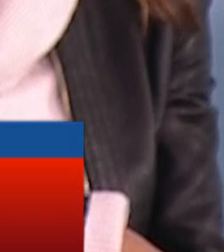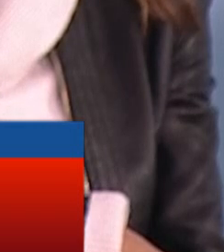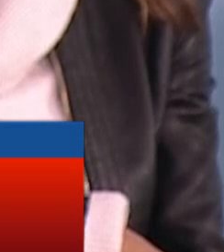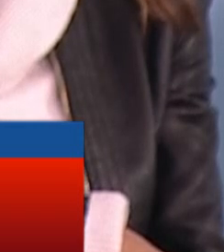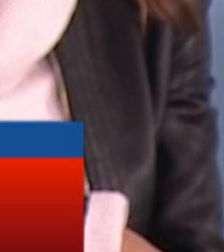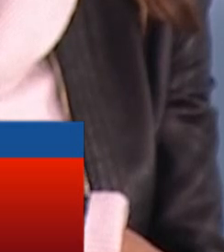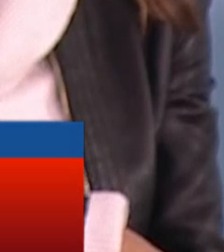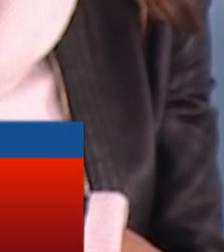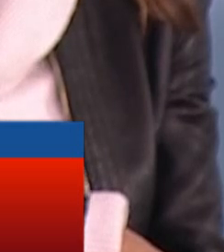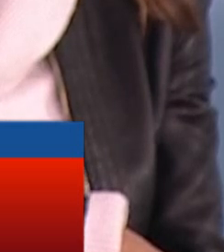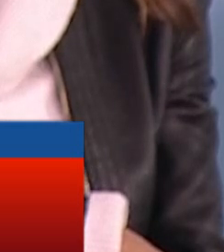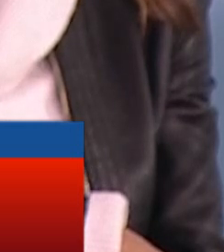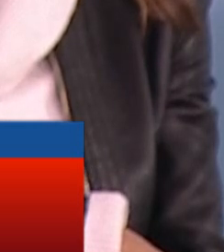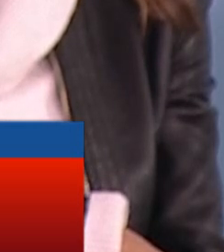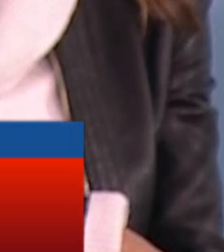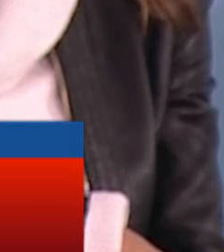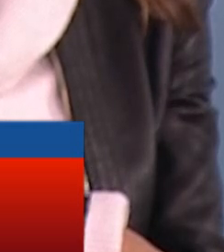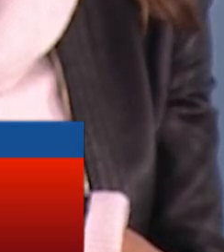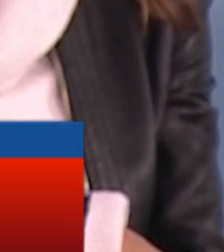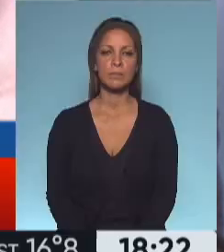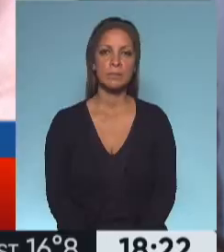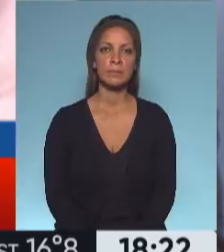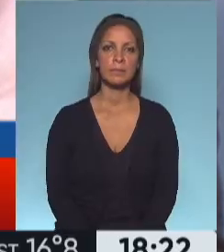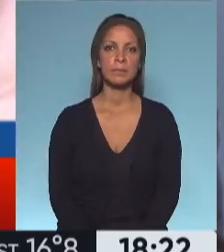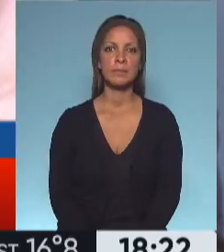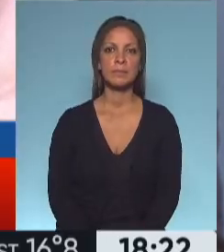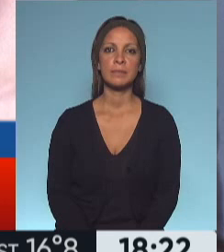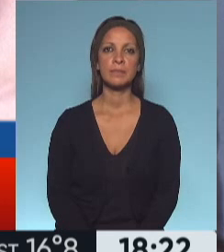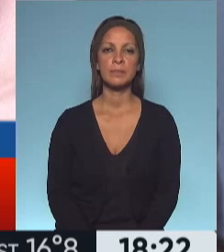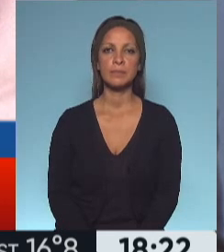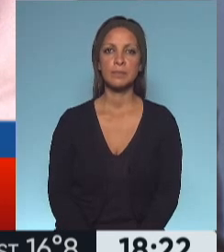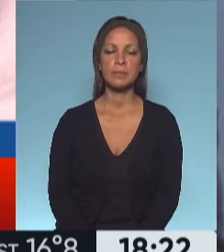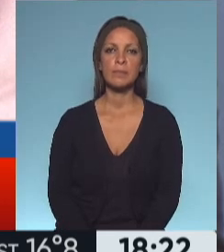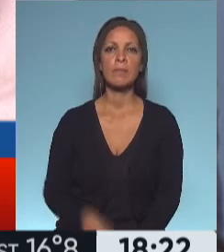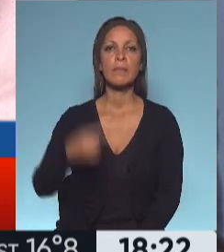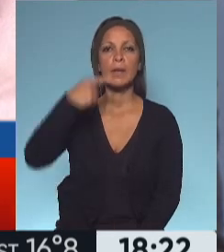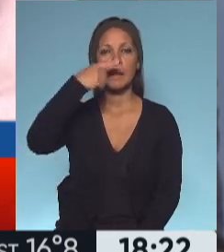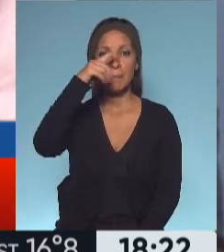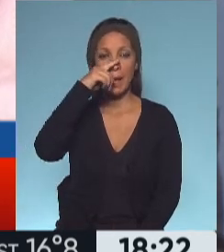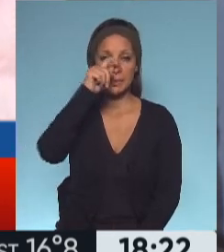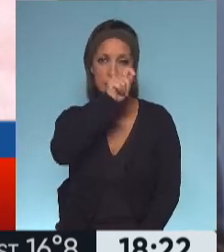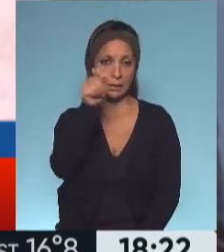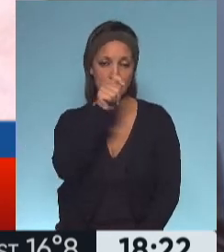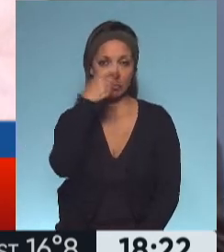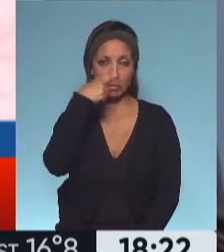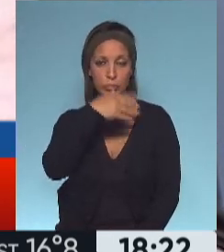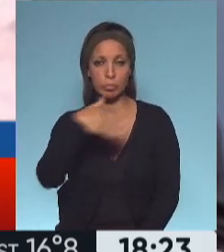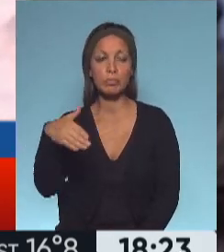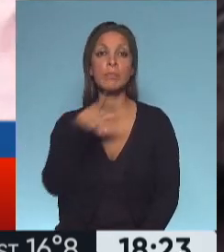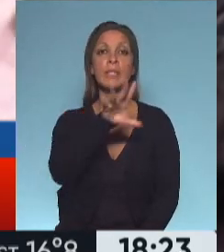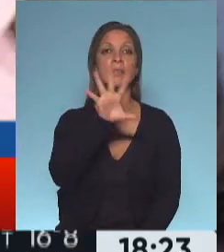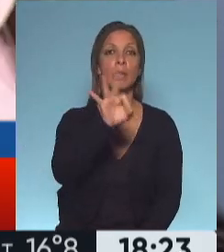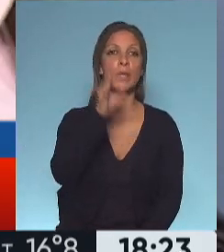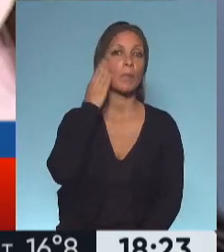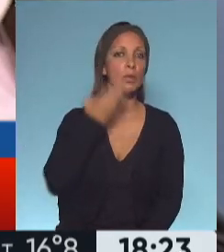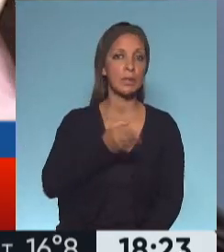del conjunto del Gobierno Nacional de empezar por los últimos. En los últimos meses aumentamos 50% el monto